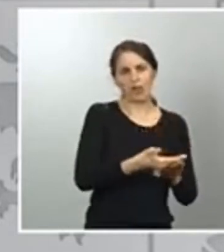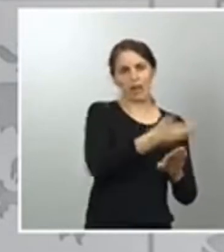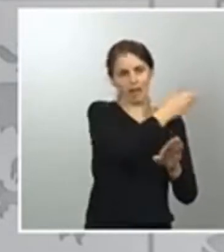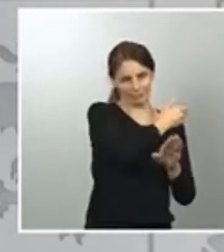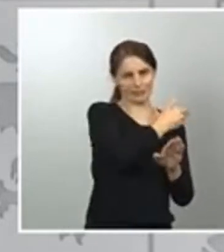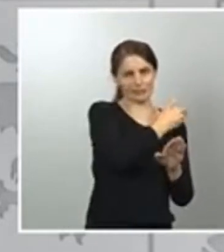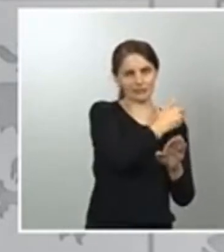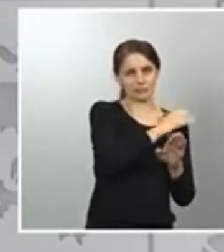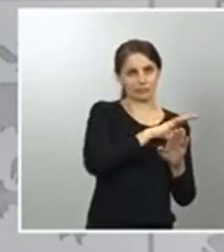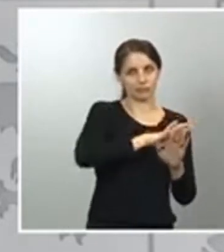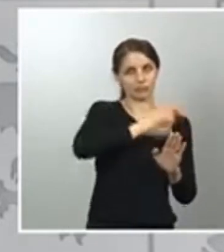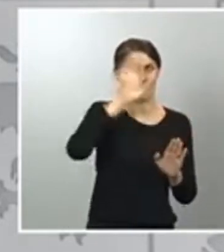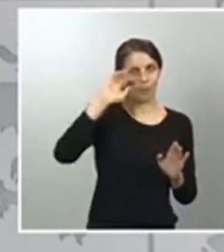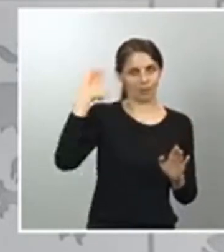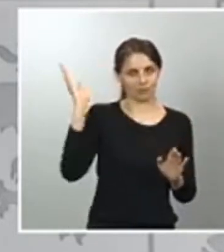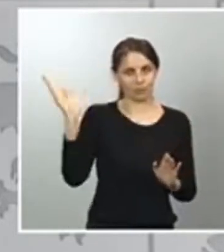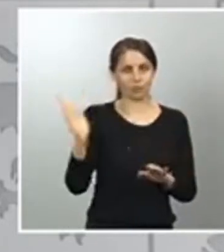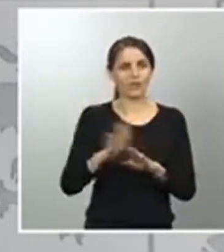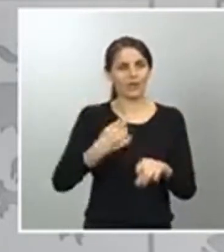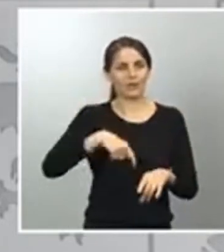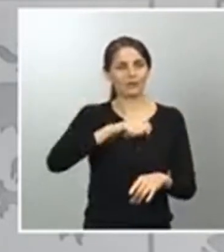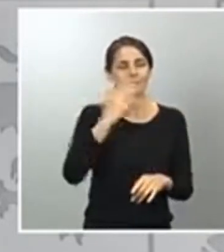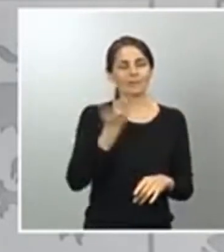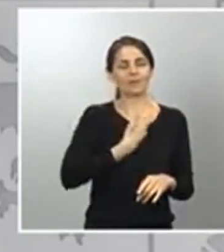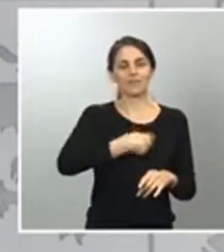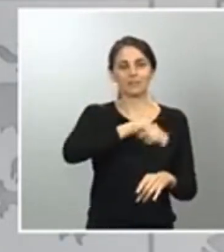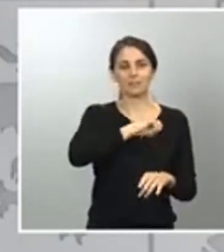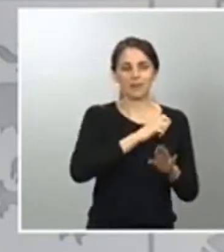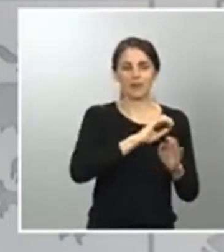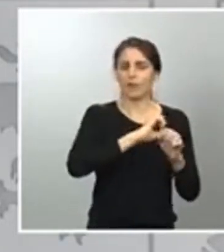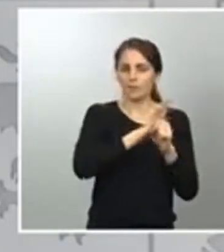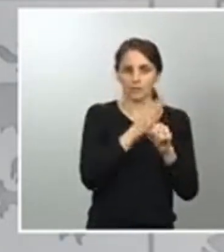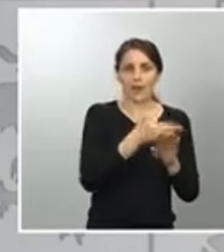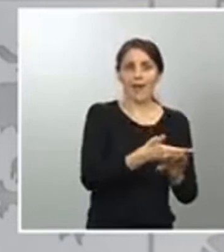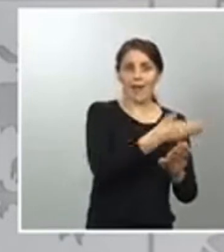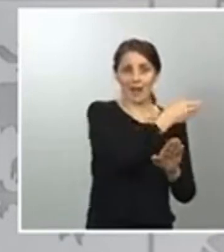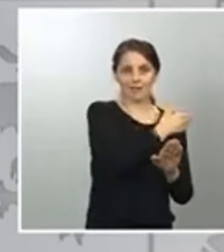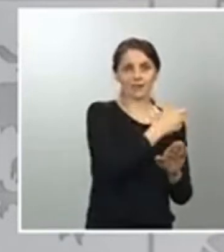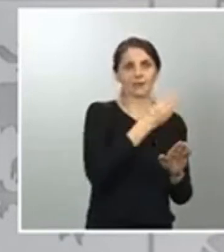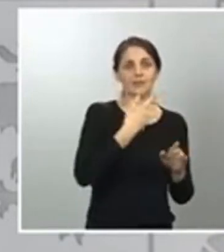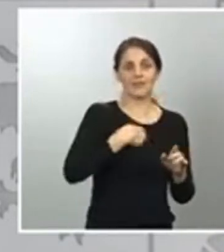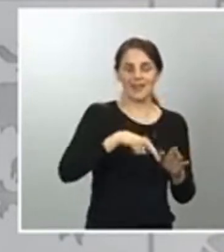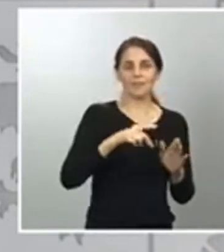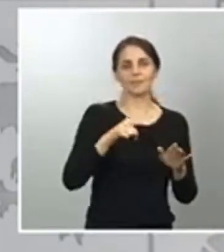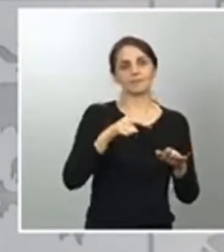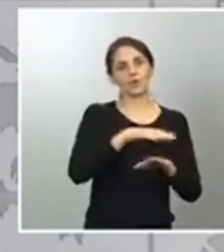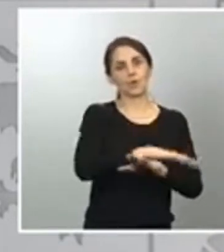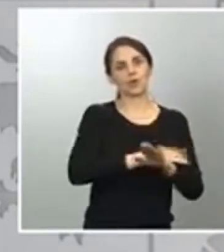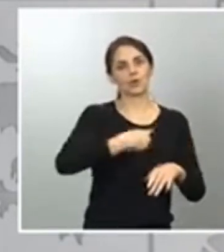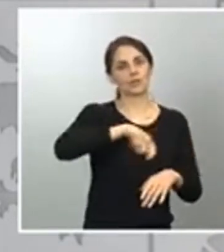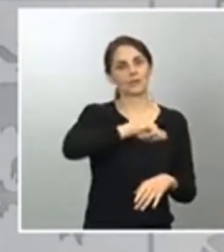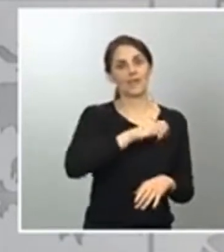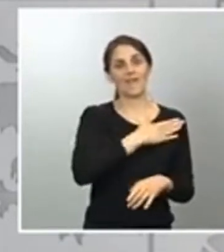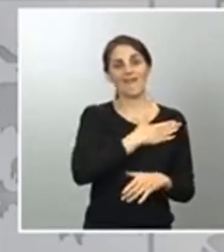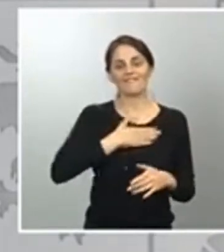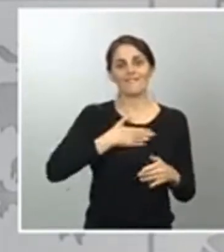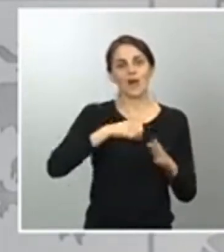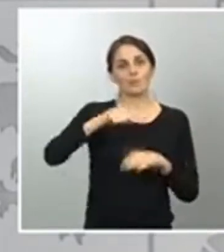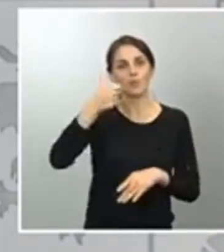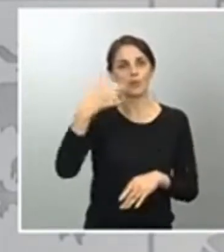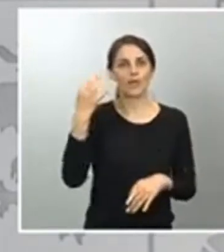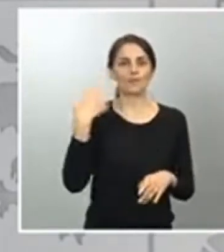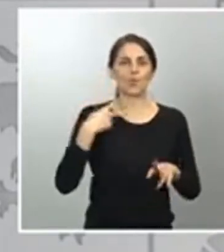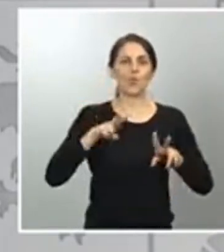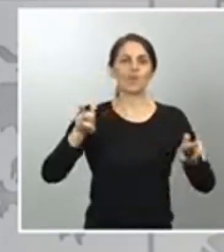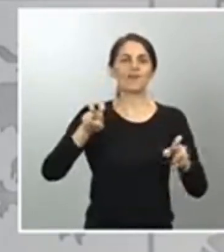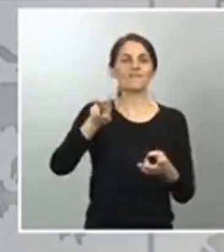Europa y singularmente también a nuestro país, uno de los planteamientos que estaba haciendo el Gobierno de España era la aprobación de una nueva fiscalidad. Hablábamos de que si